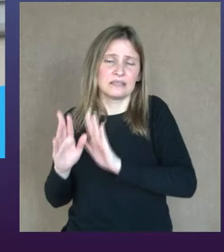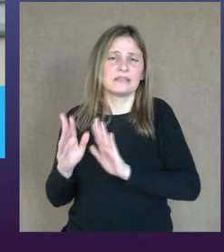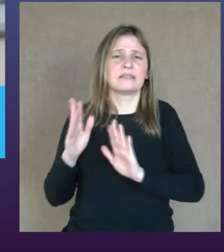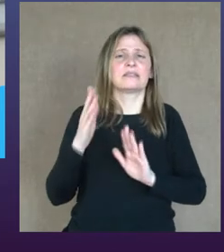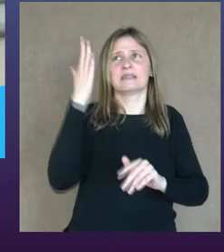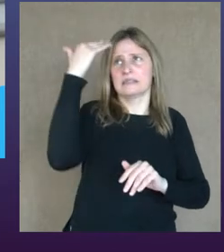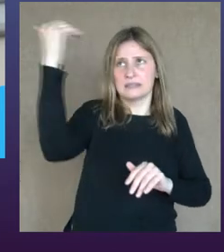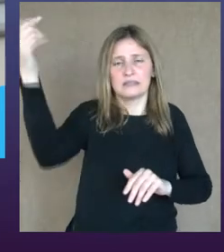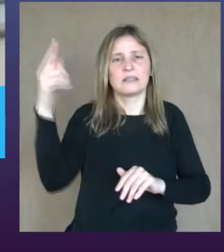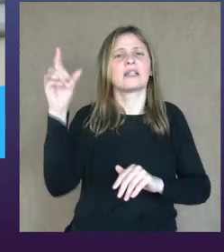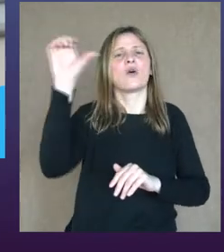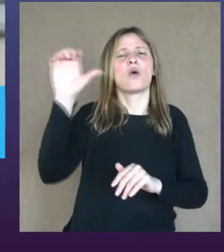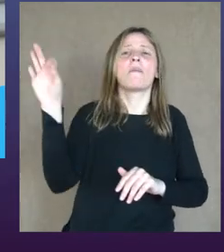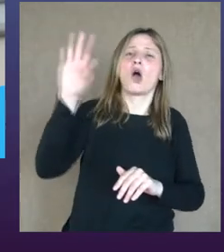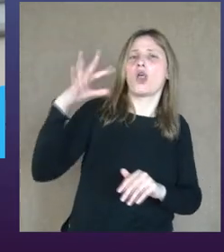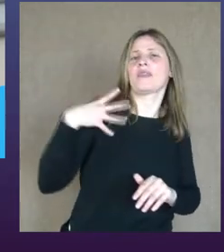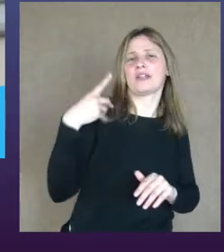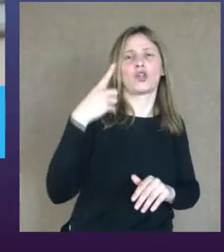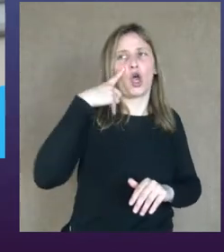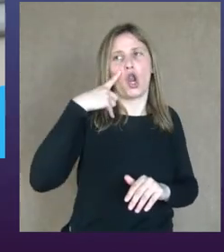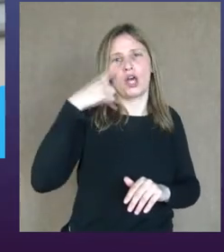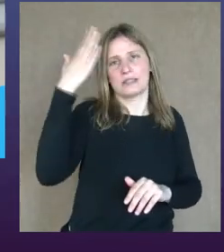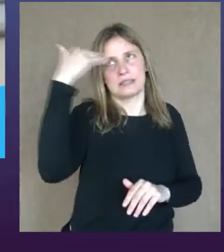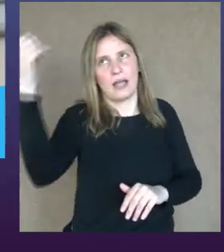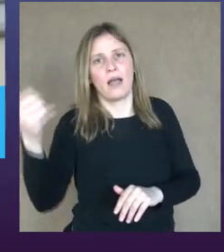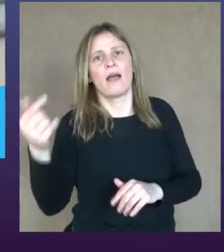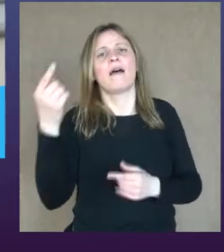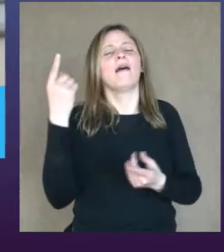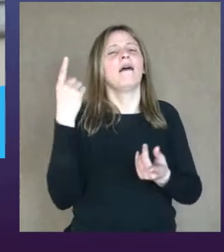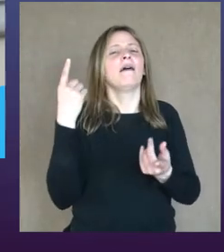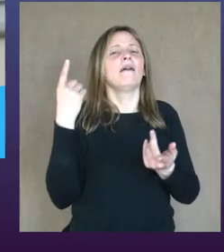de un agente europeo o de un director que me conocía y me llevaba.